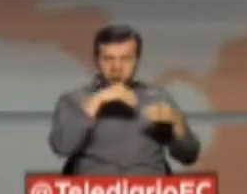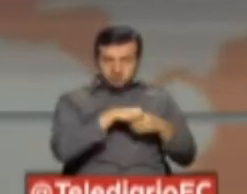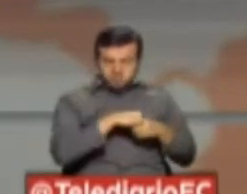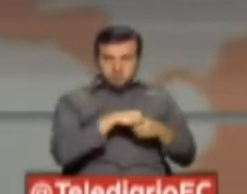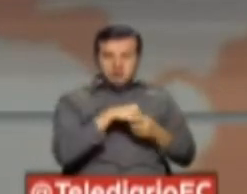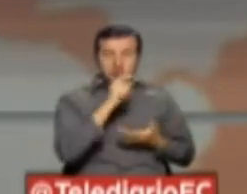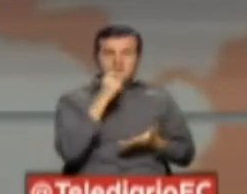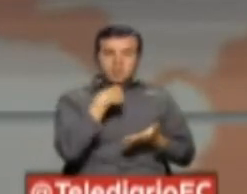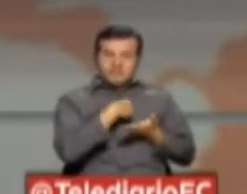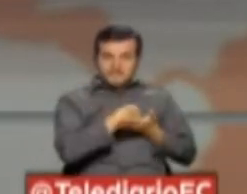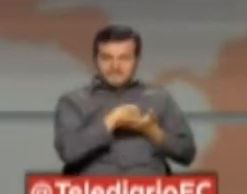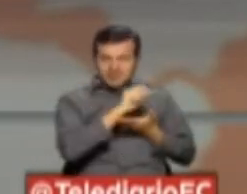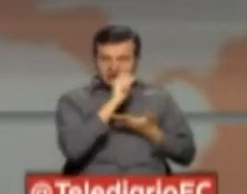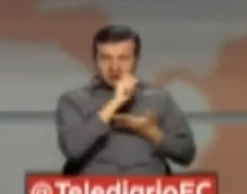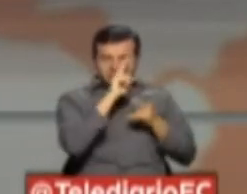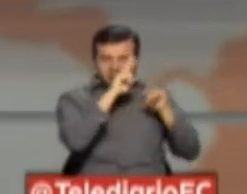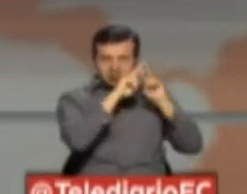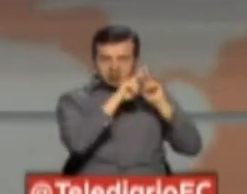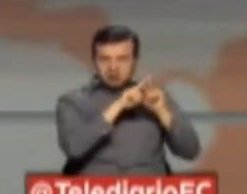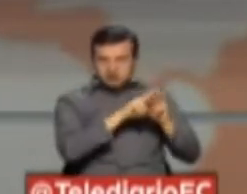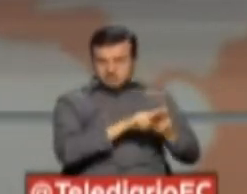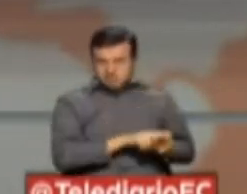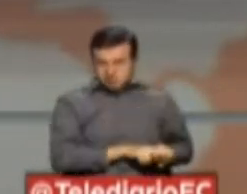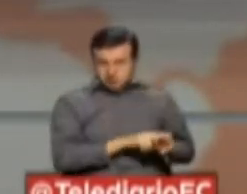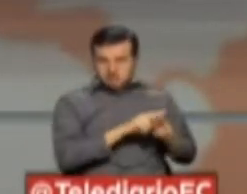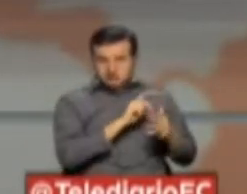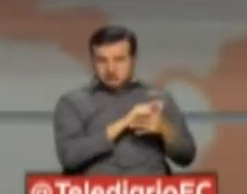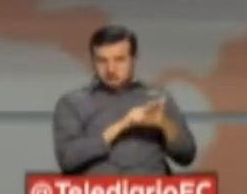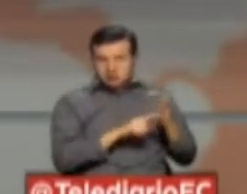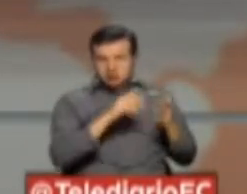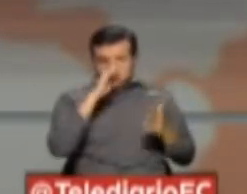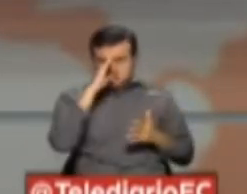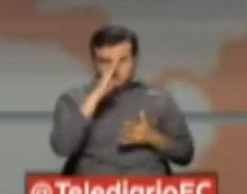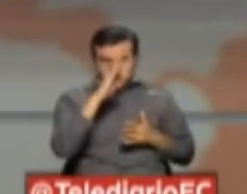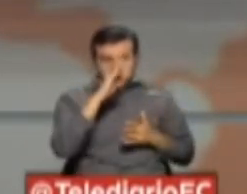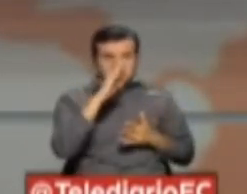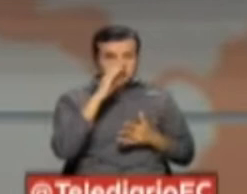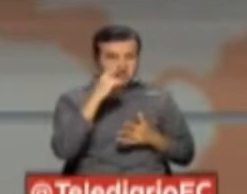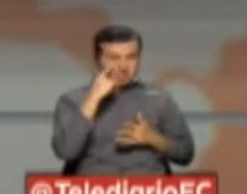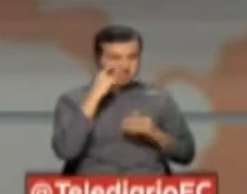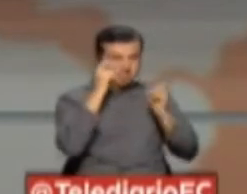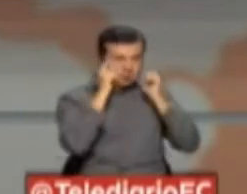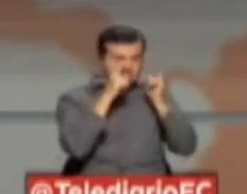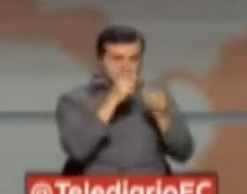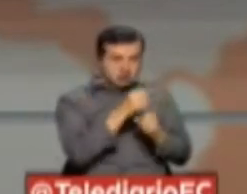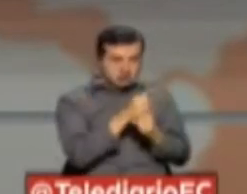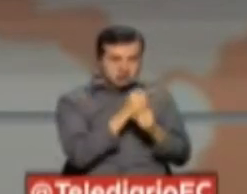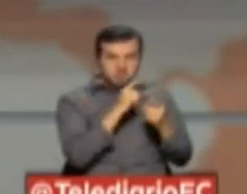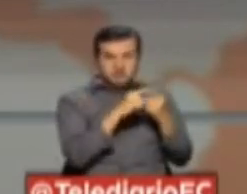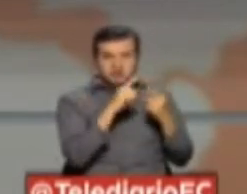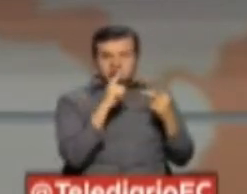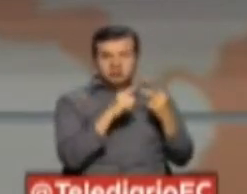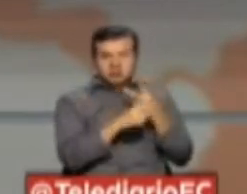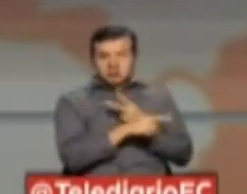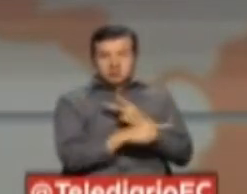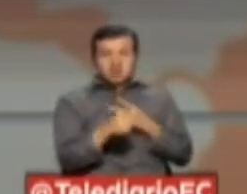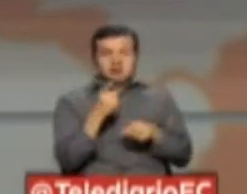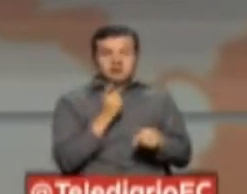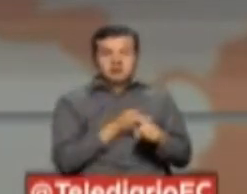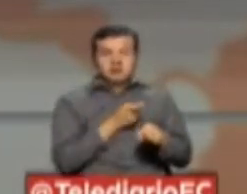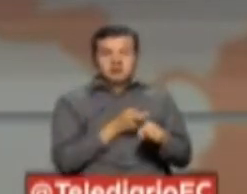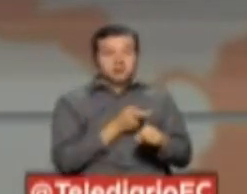acreditarse y ahí vienen las revisiones tanto por parte de la policía en el sentido de seguridad ciudadana y en este en este punto específico